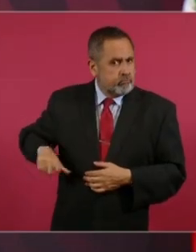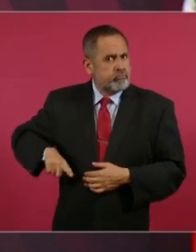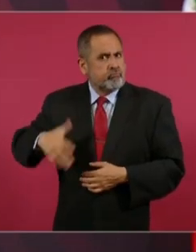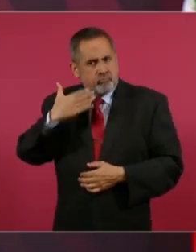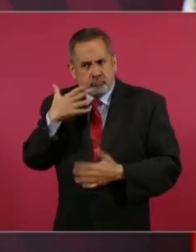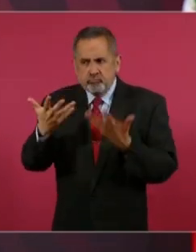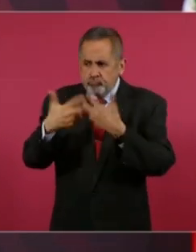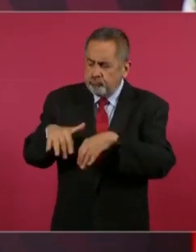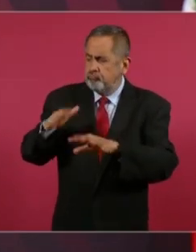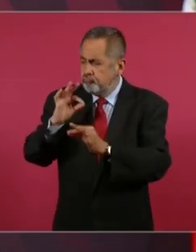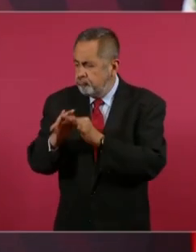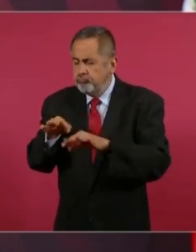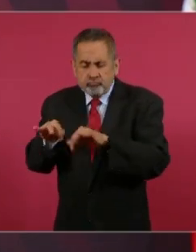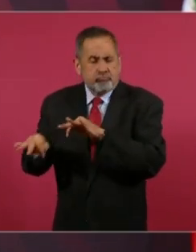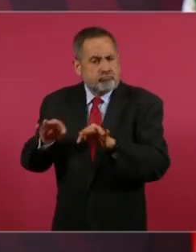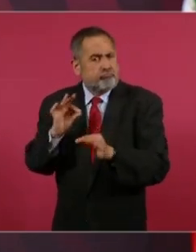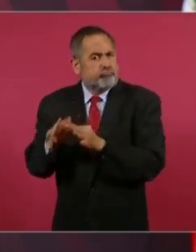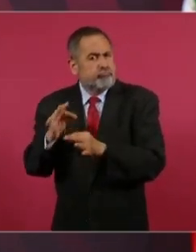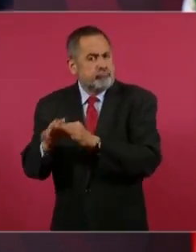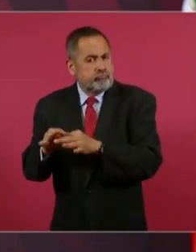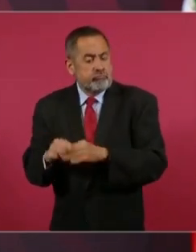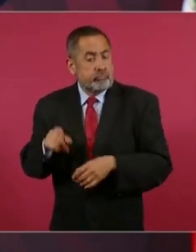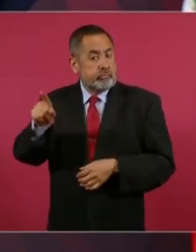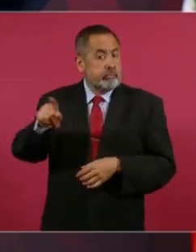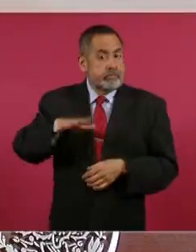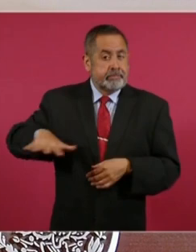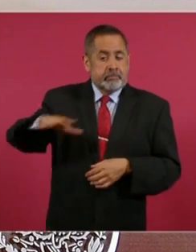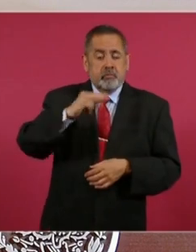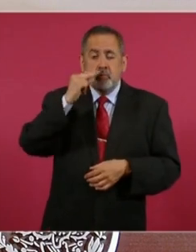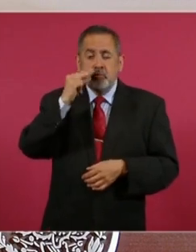bien, mucho muy bien. Monclova